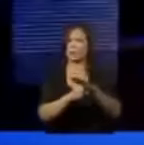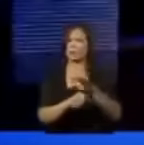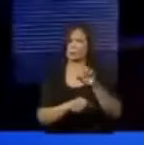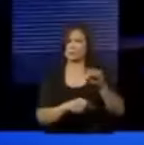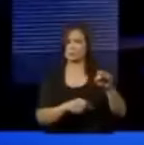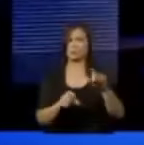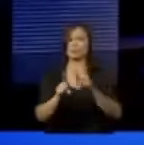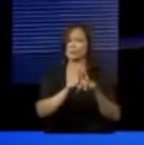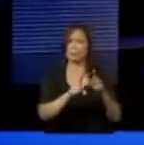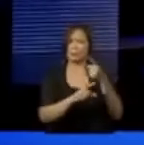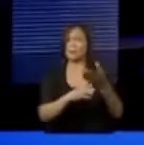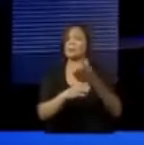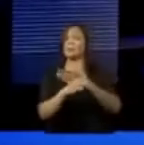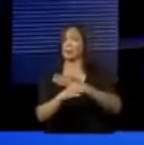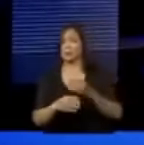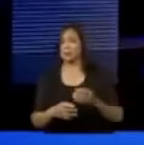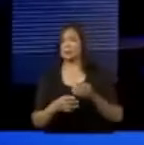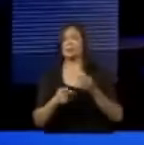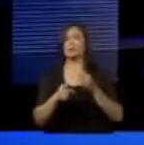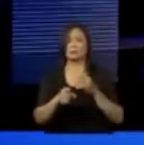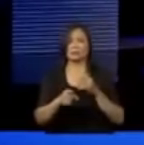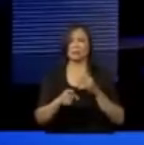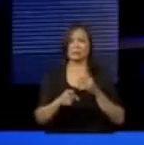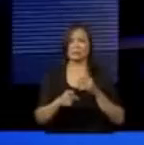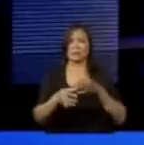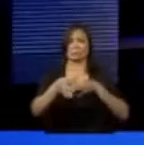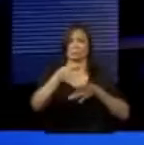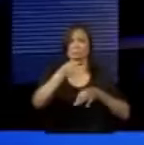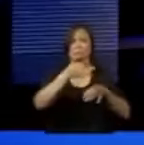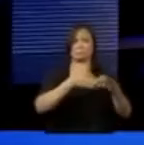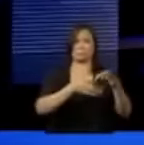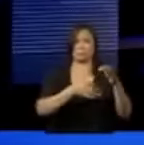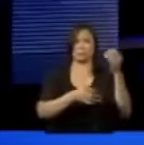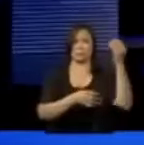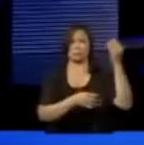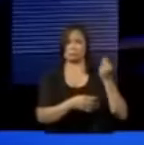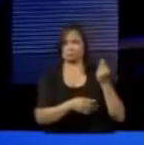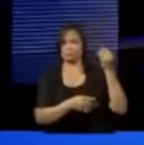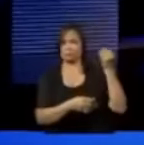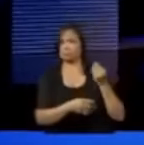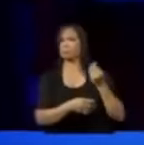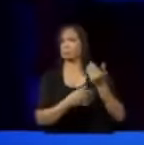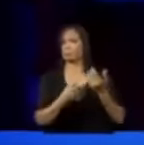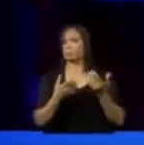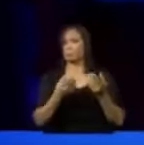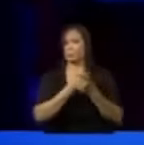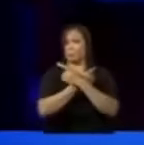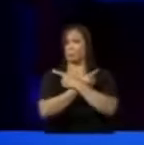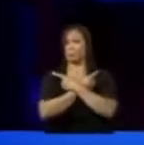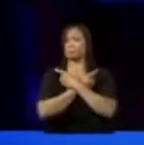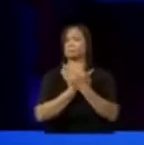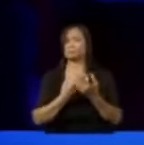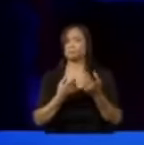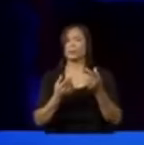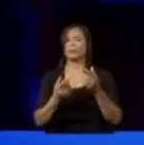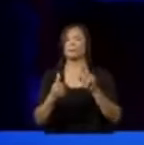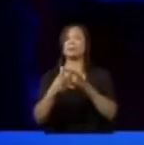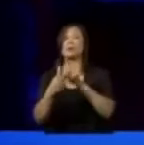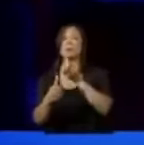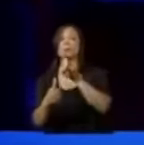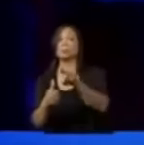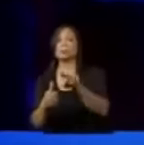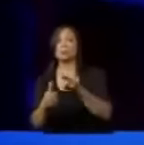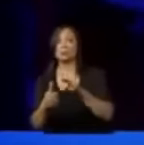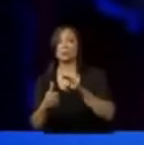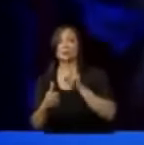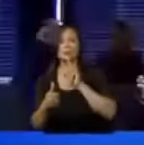salud, así como para mejorar la tasa de reemplazo de los pensionados? Tiene la palabra